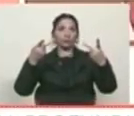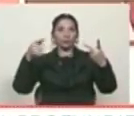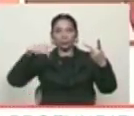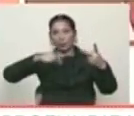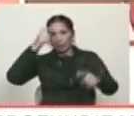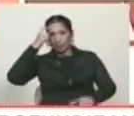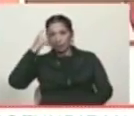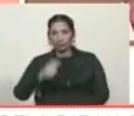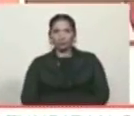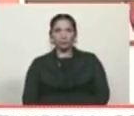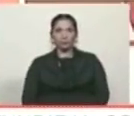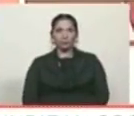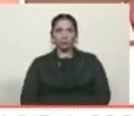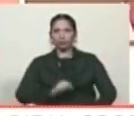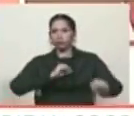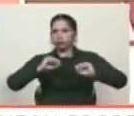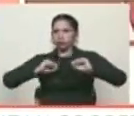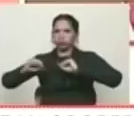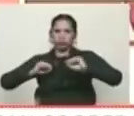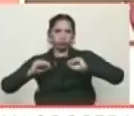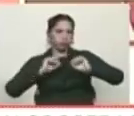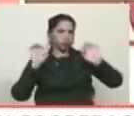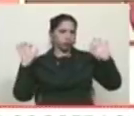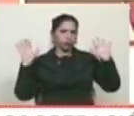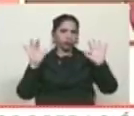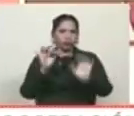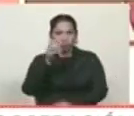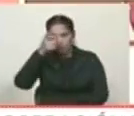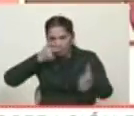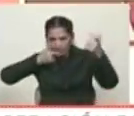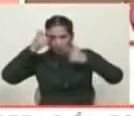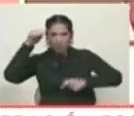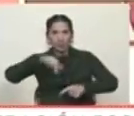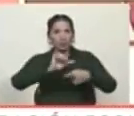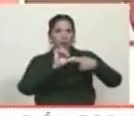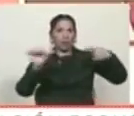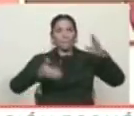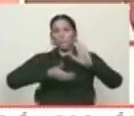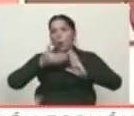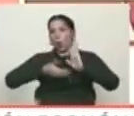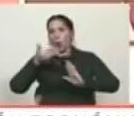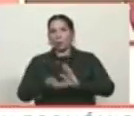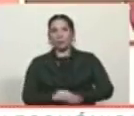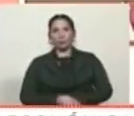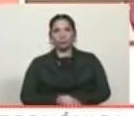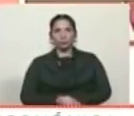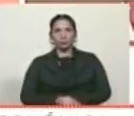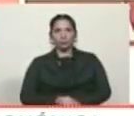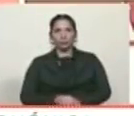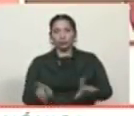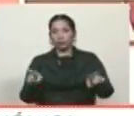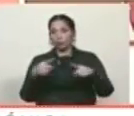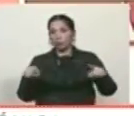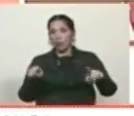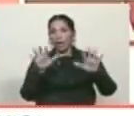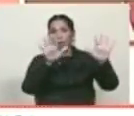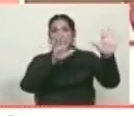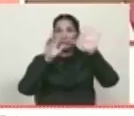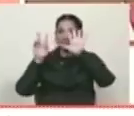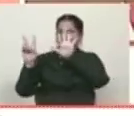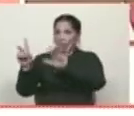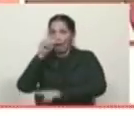de hoy la agenda de movilización del chavismo. Esta es una semana muy importante para nosotros. Se cumplen 17